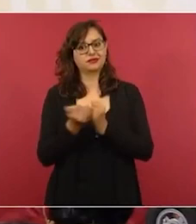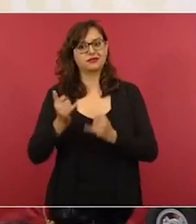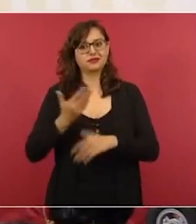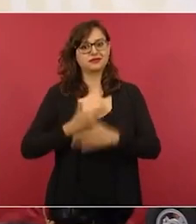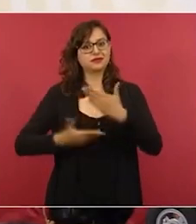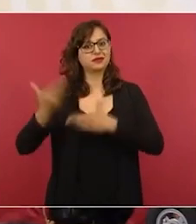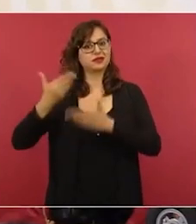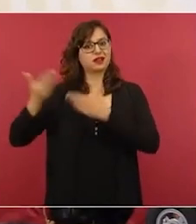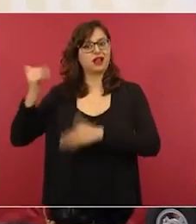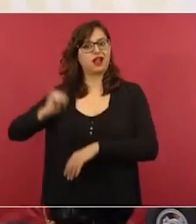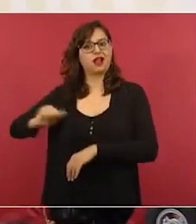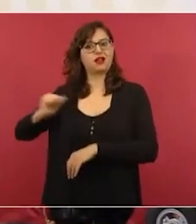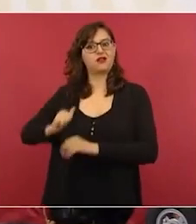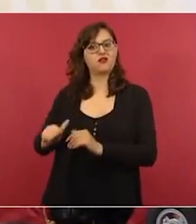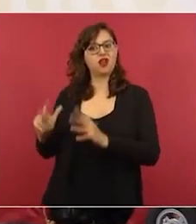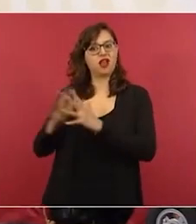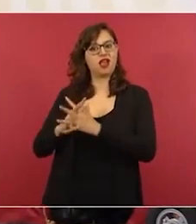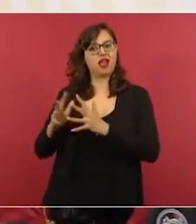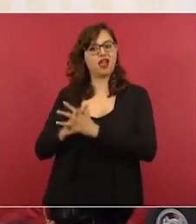a